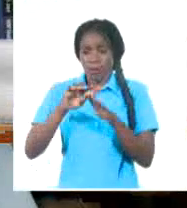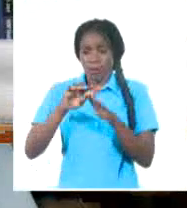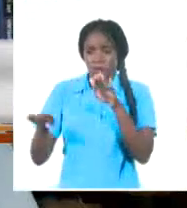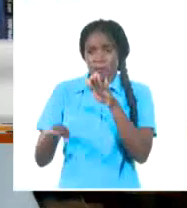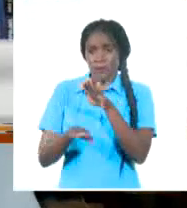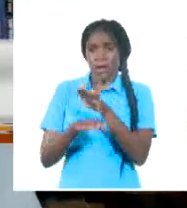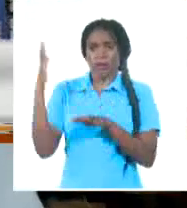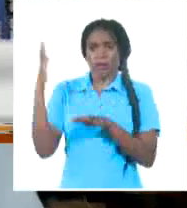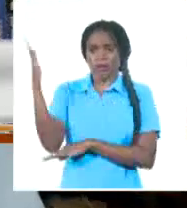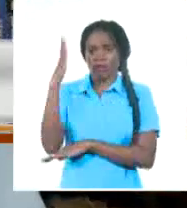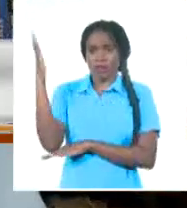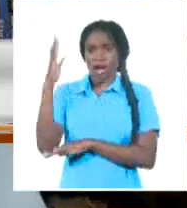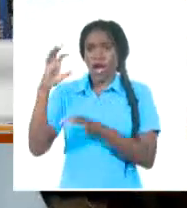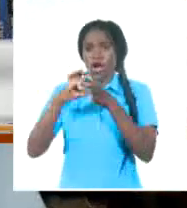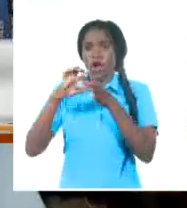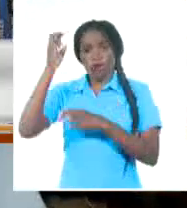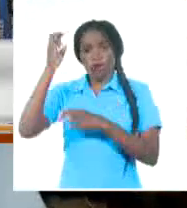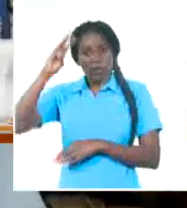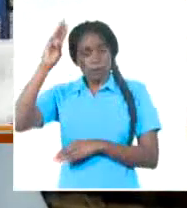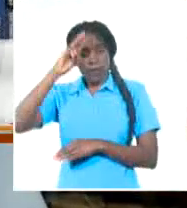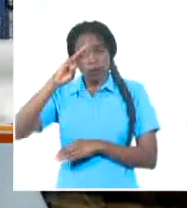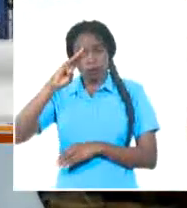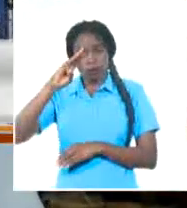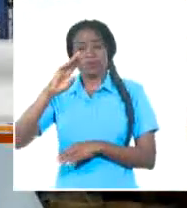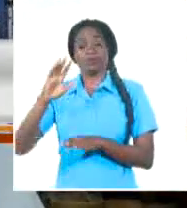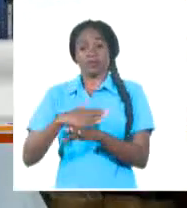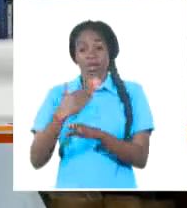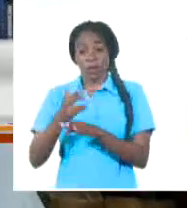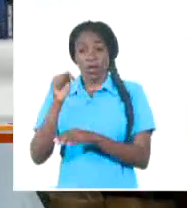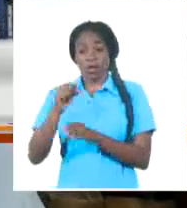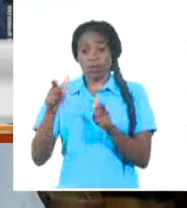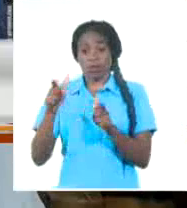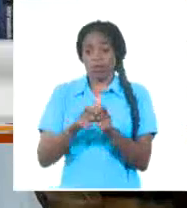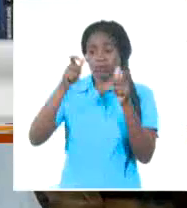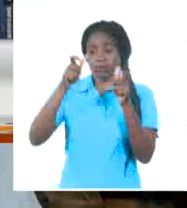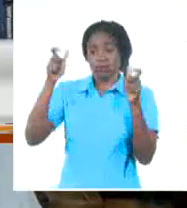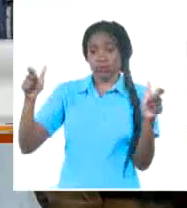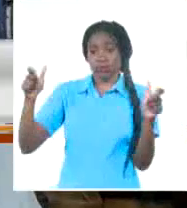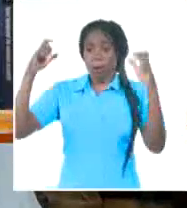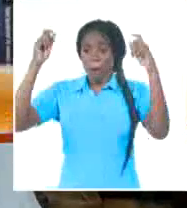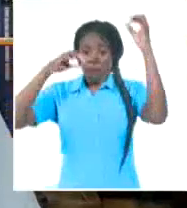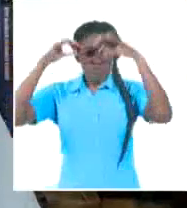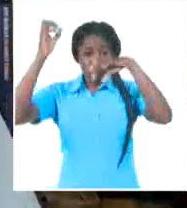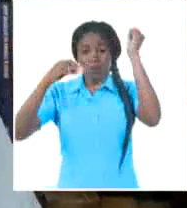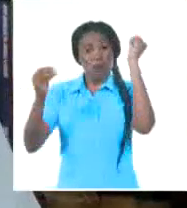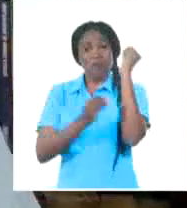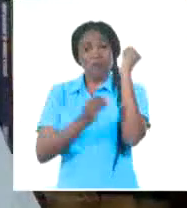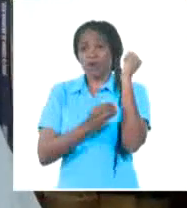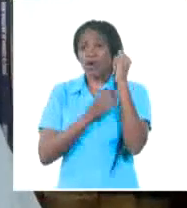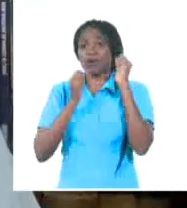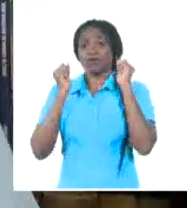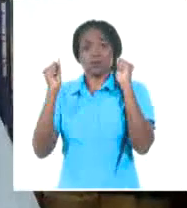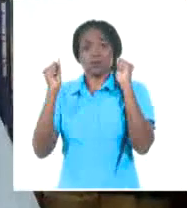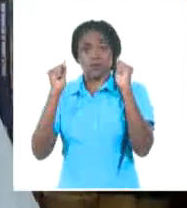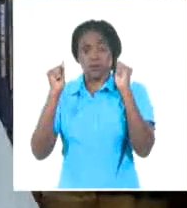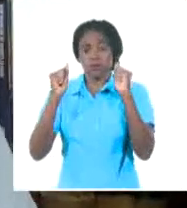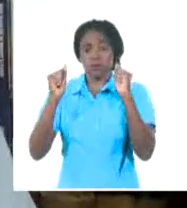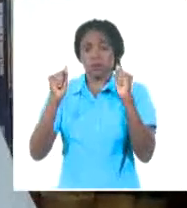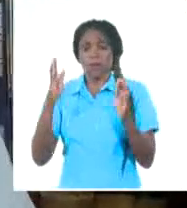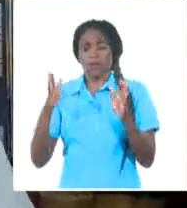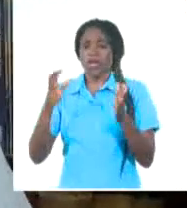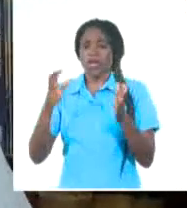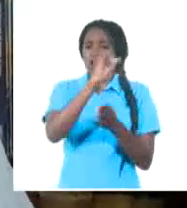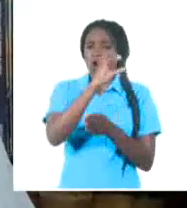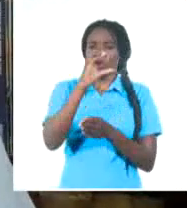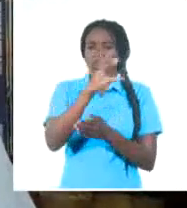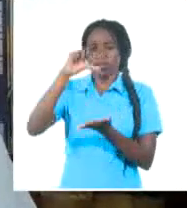extratropical en el Golfo de México, desde la cual se extendió una vaguada prefrontal que se desplazó entre el occidente y